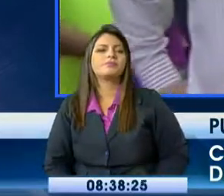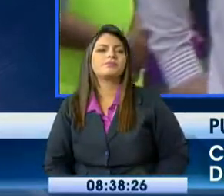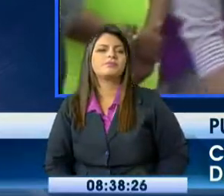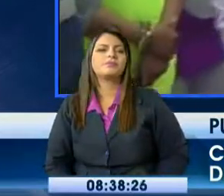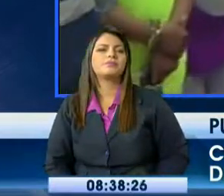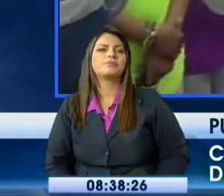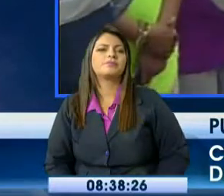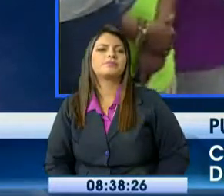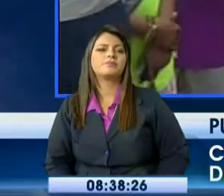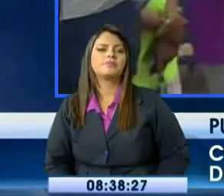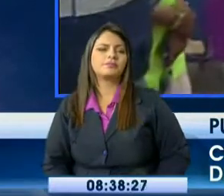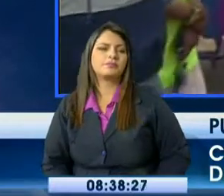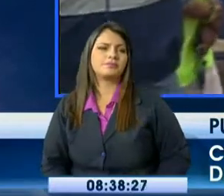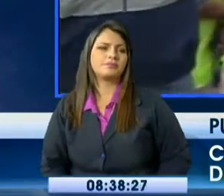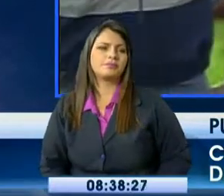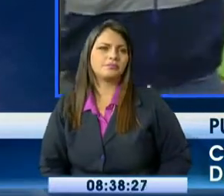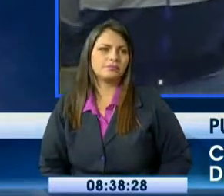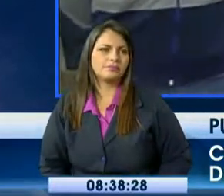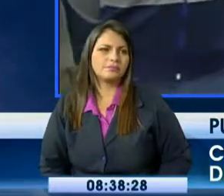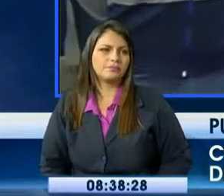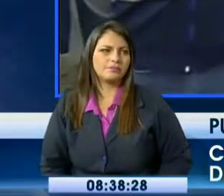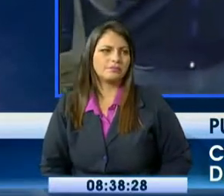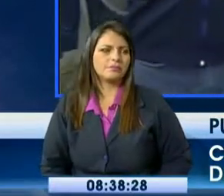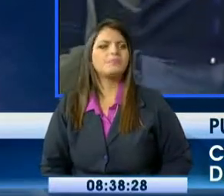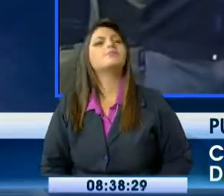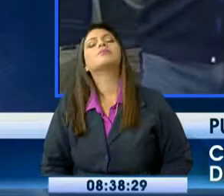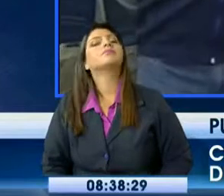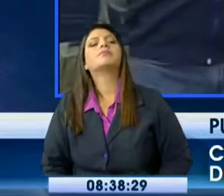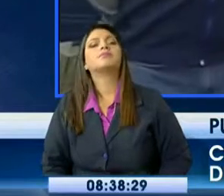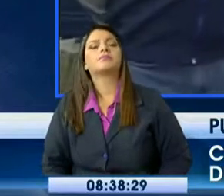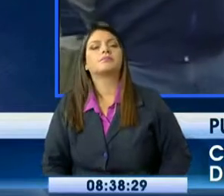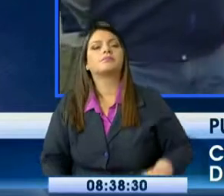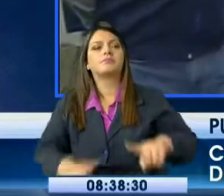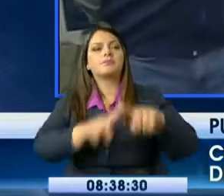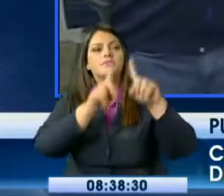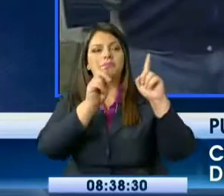si le puedes preguntar, aquí, Enrique, si se ha realizado o se ha hecho la